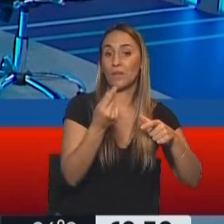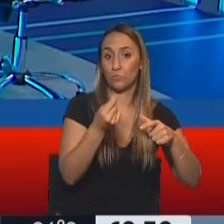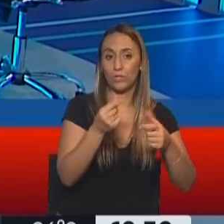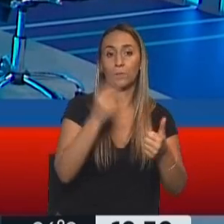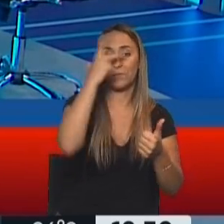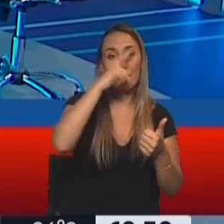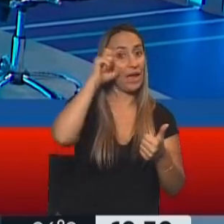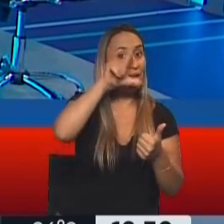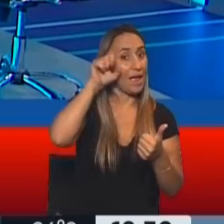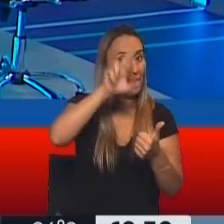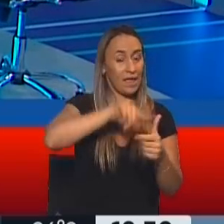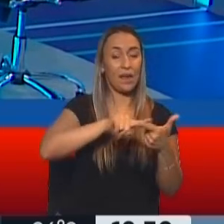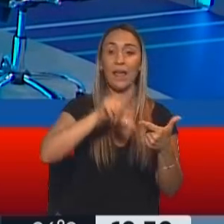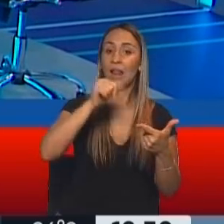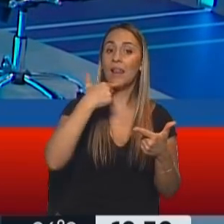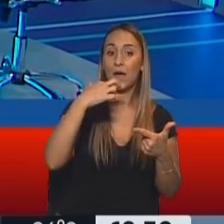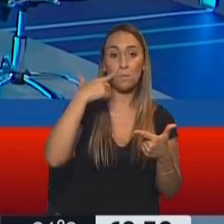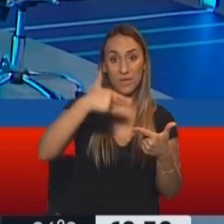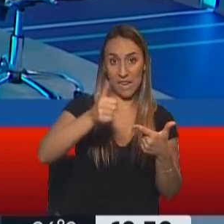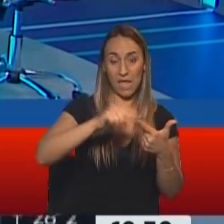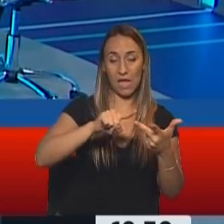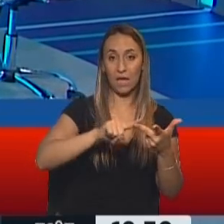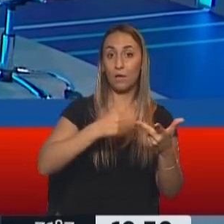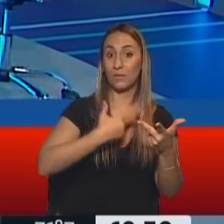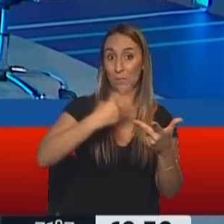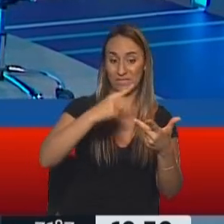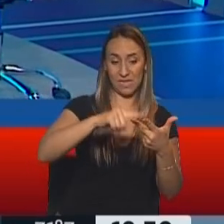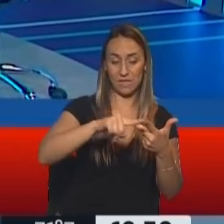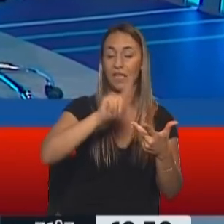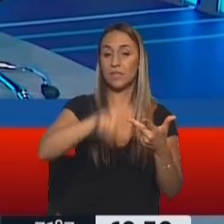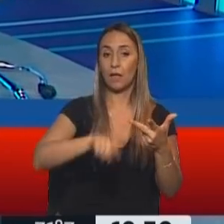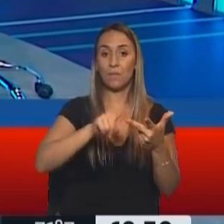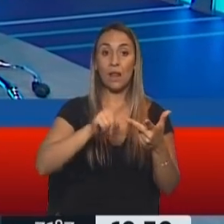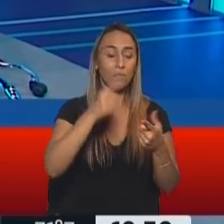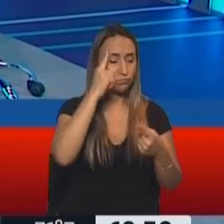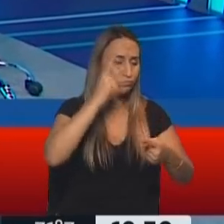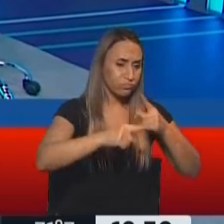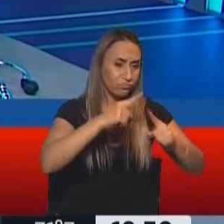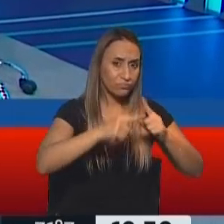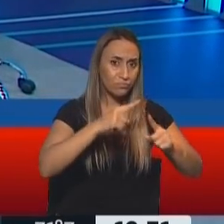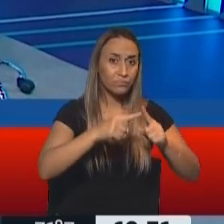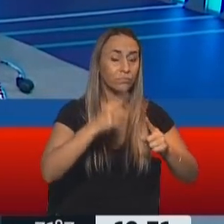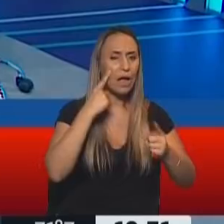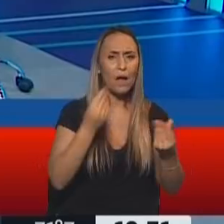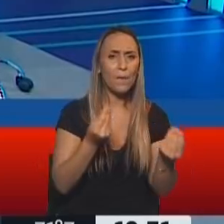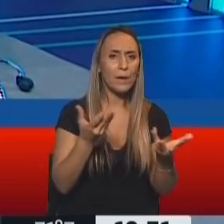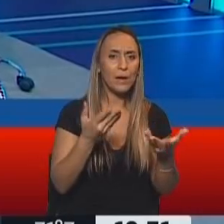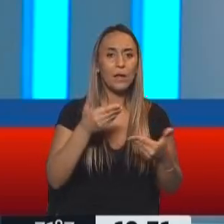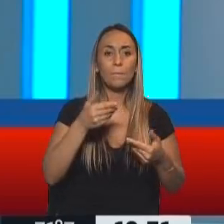Heller, presidente, a Luciano Laspina, vicepresidente, y ahí coordinaron de qué manera va a ser el